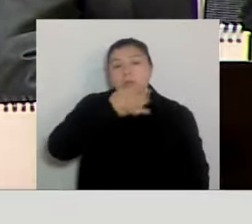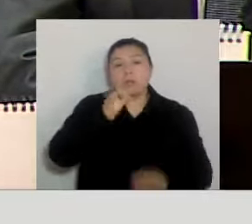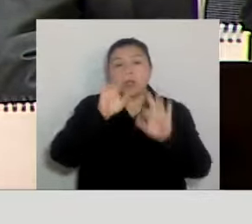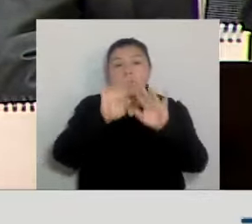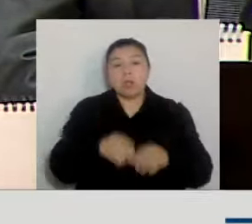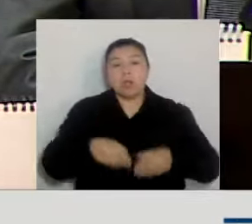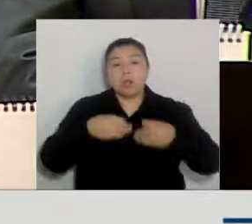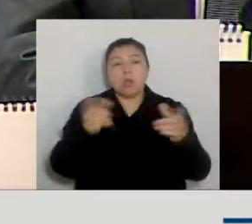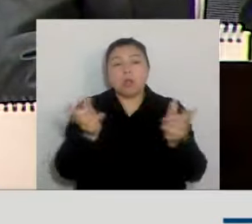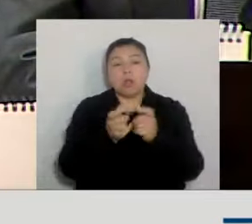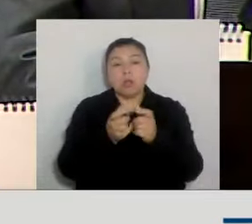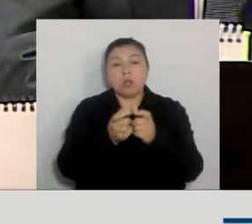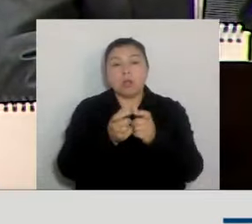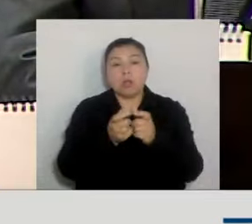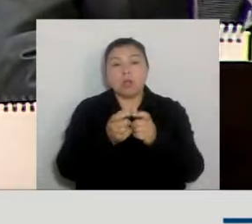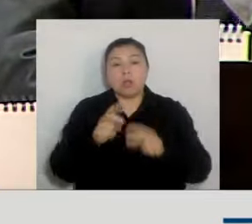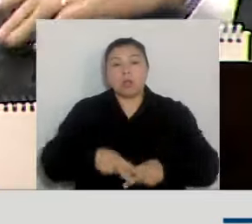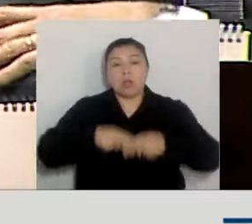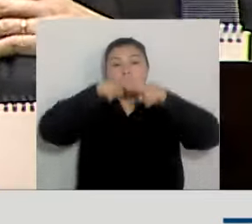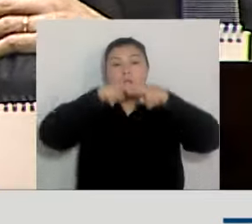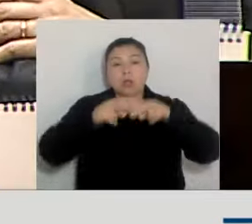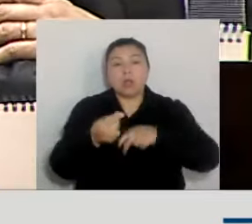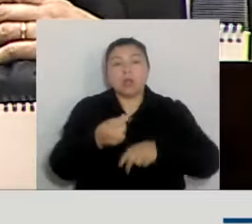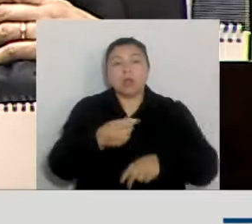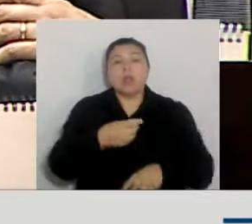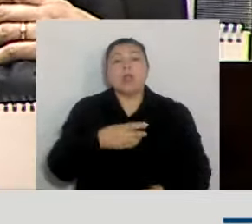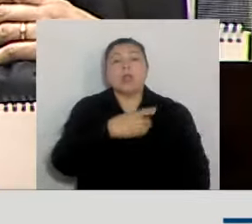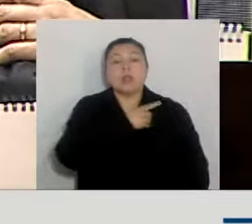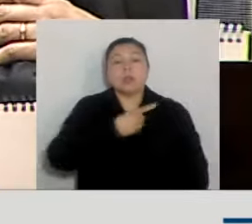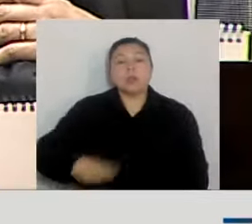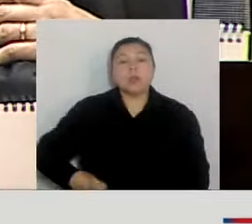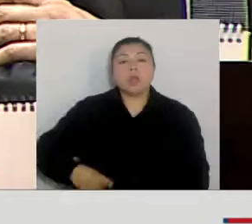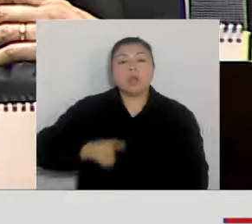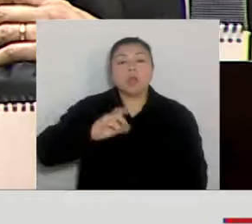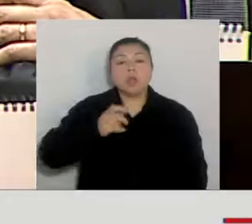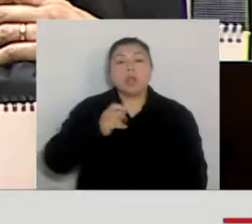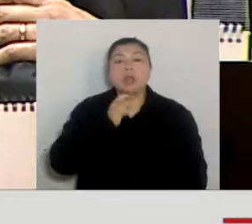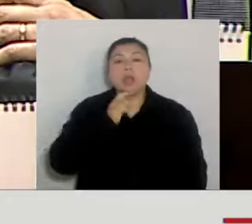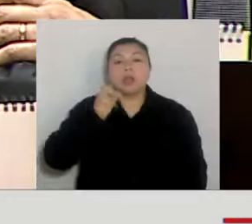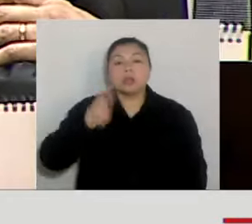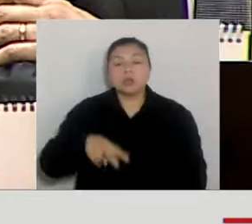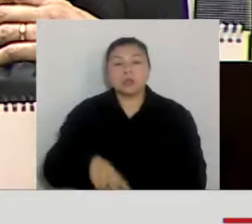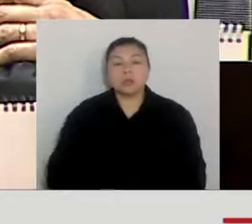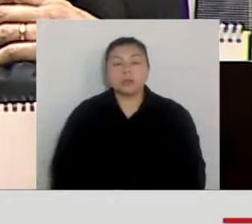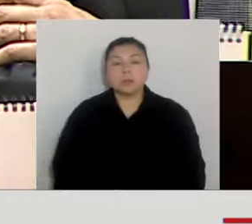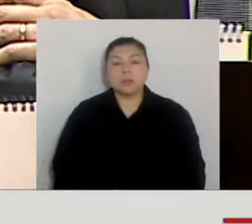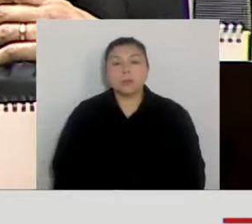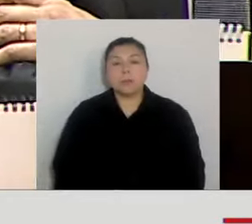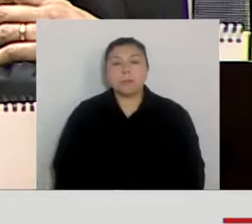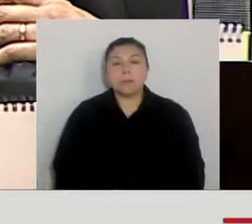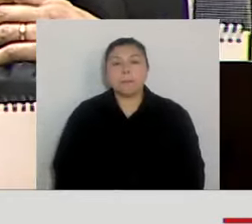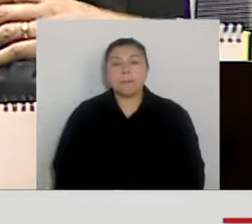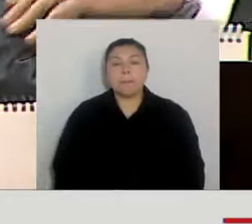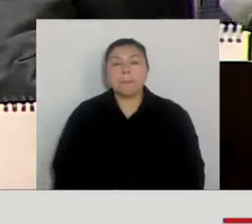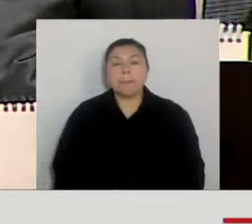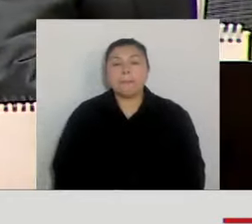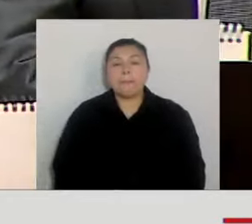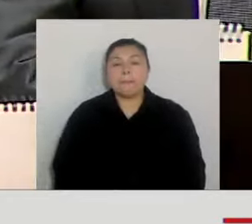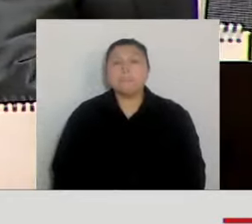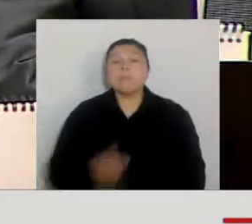la comisión de Hacienda el diputado Gastón Von mbr minut vamos a pedir a Don Carlos el presidente de la comisón el